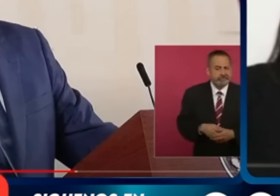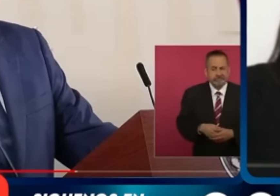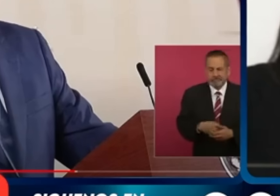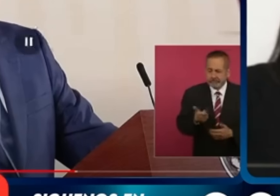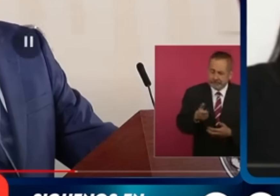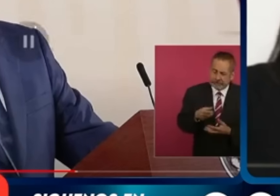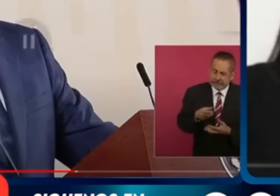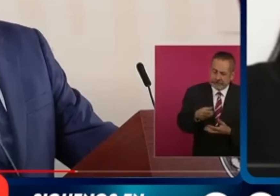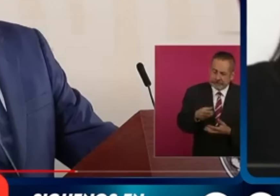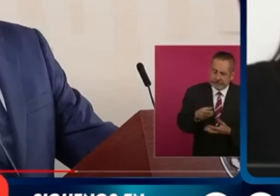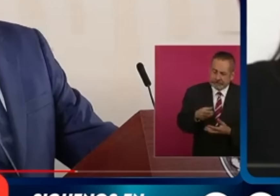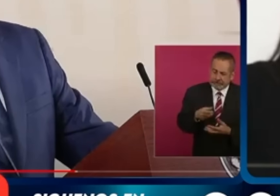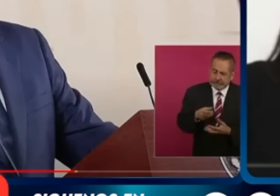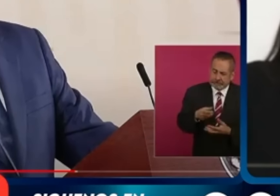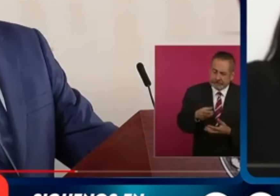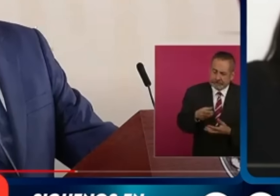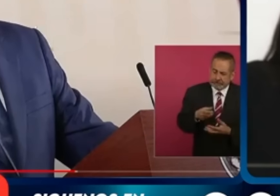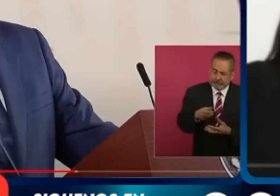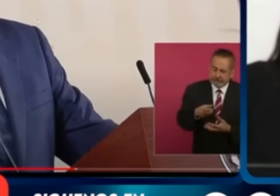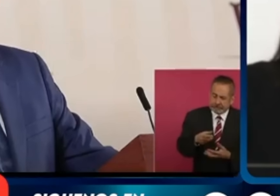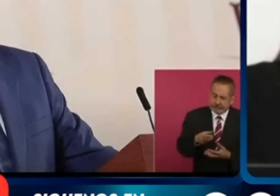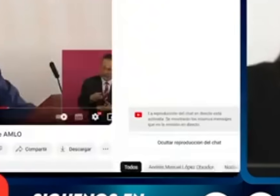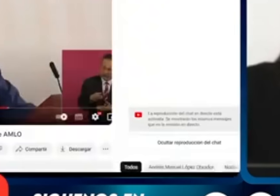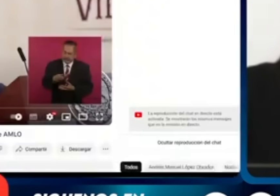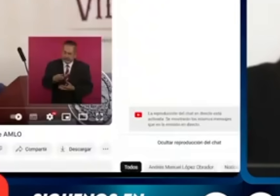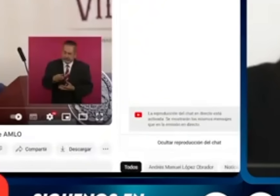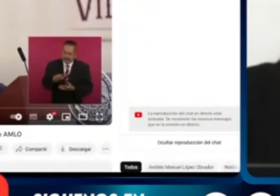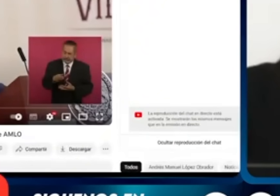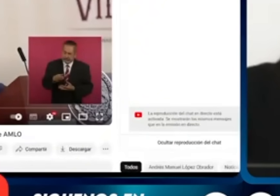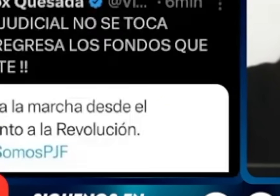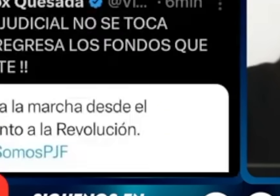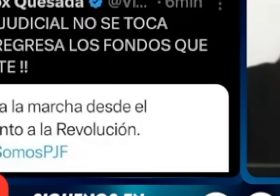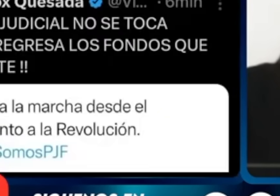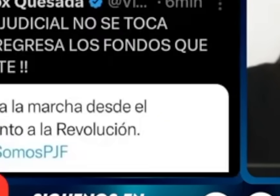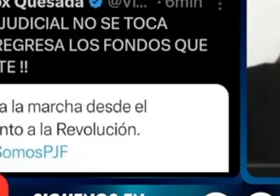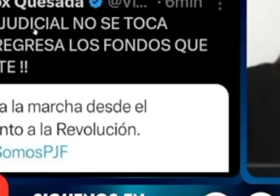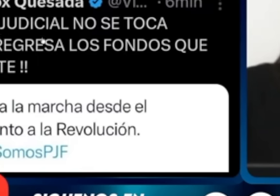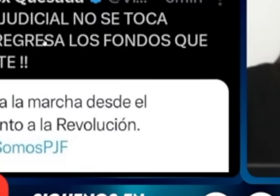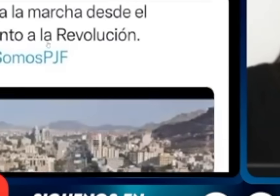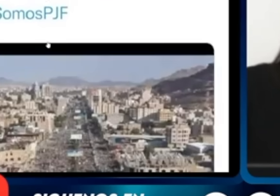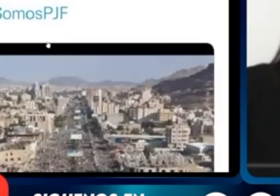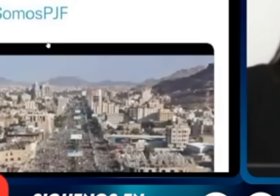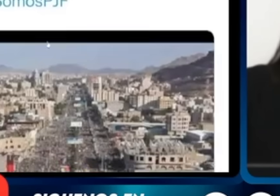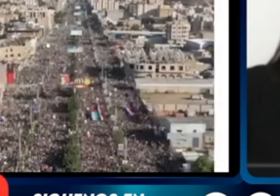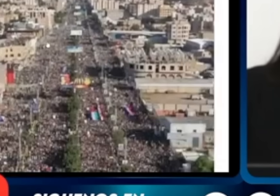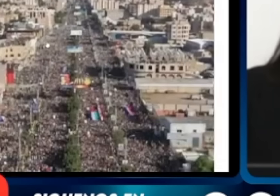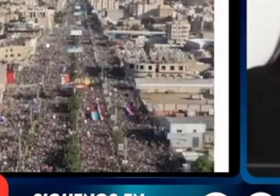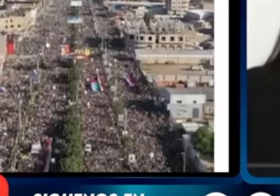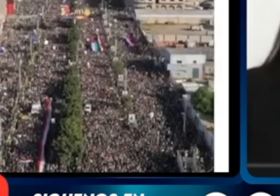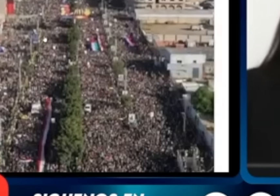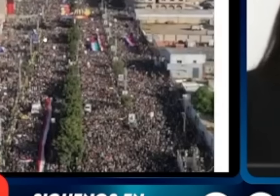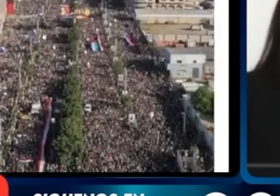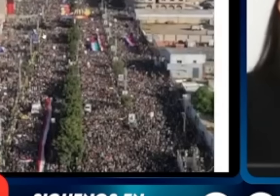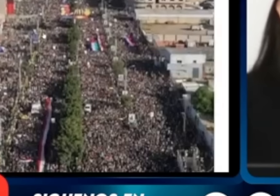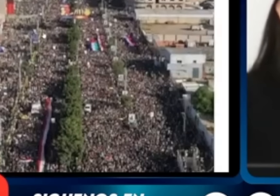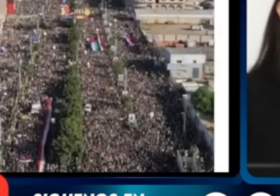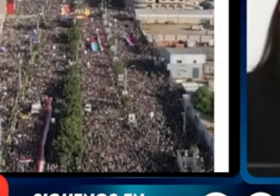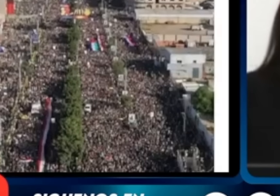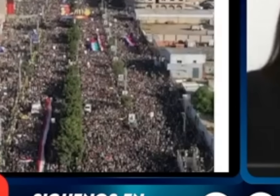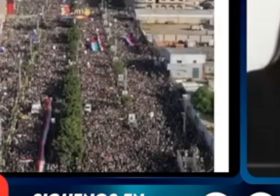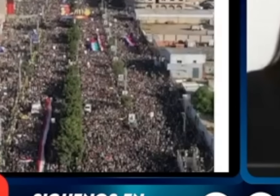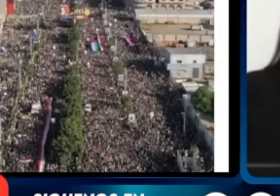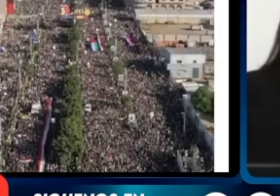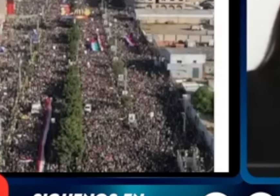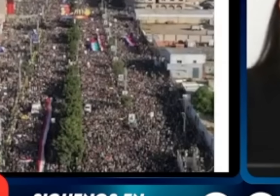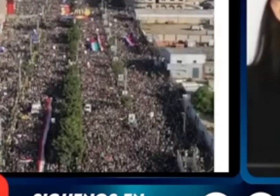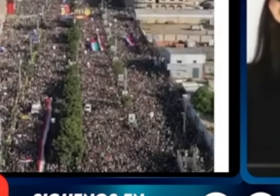solo tienen. Bueno, pues ahí está parte el mensaje que manda el día de hoy el presidente Andrés Manuel López Obrador. Infame lo que ya se